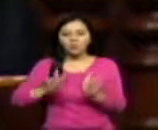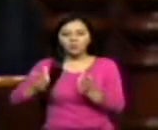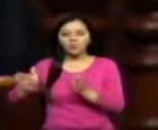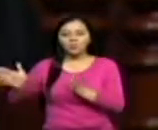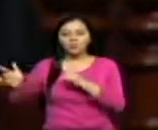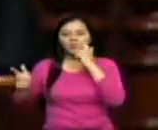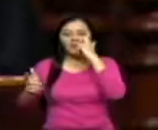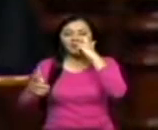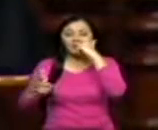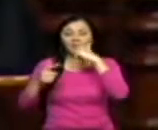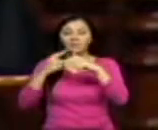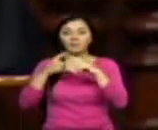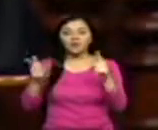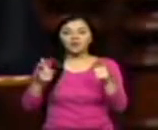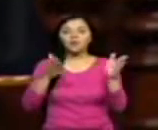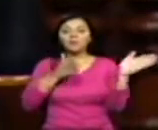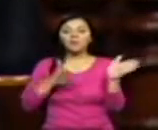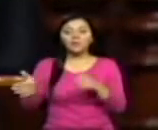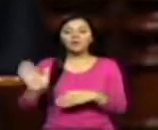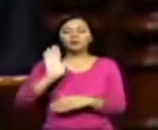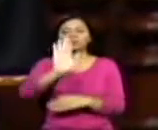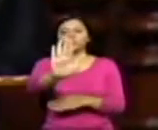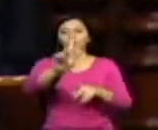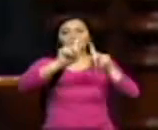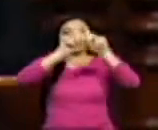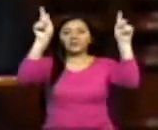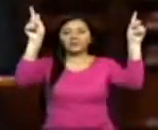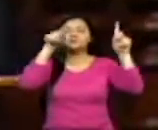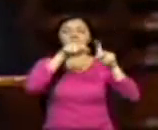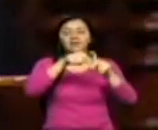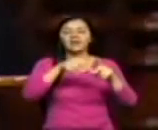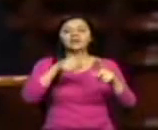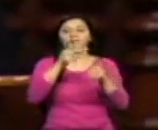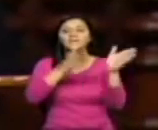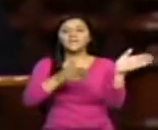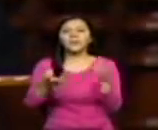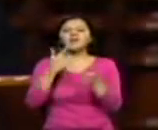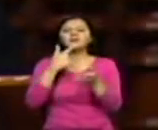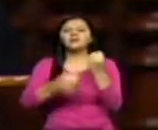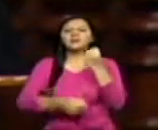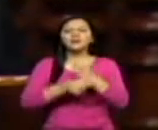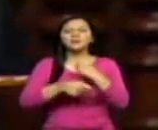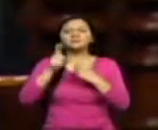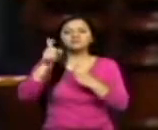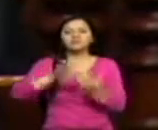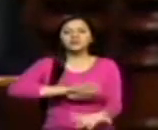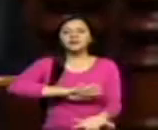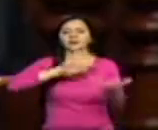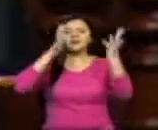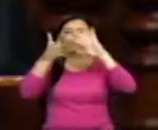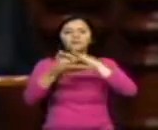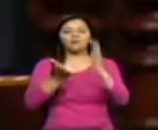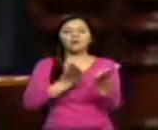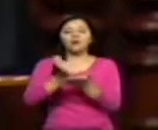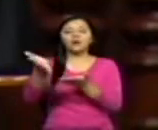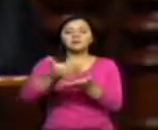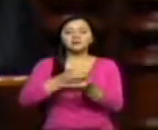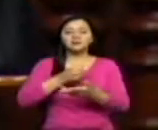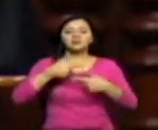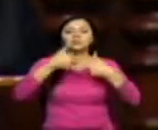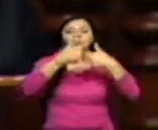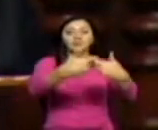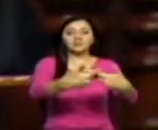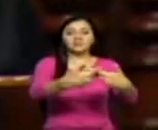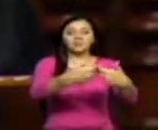El programa Tu Empresa generará una verdadera revolución de acceso al crédito